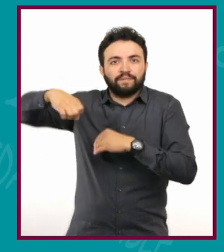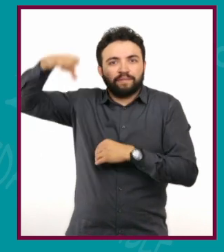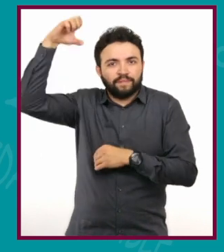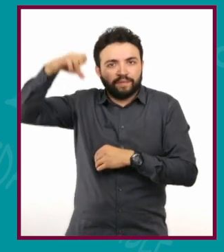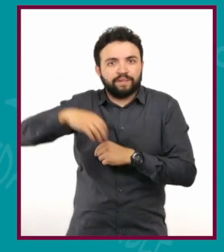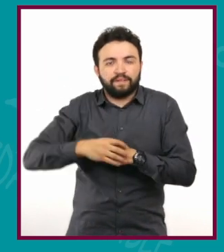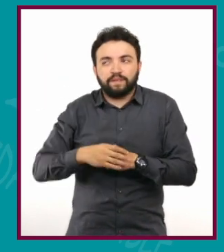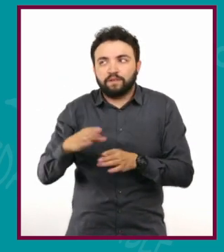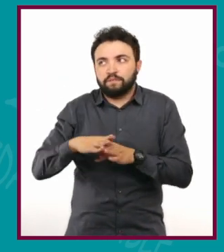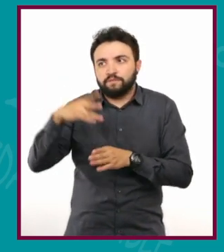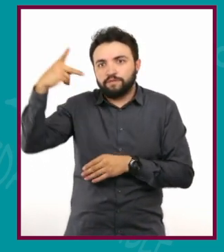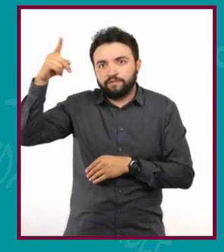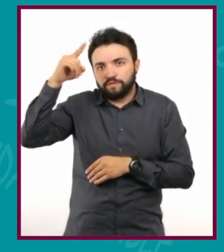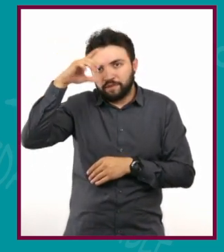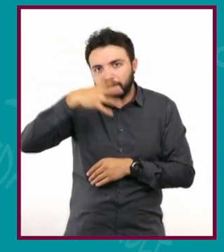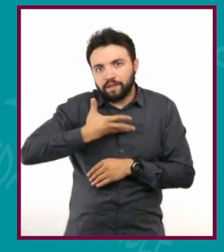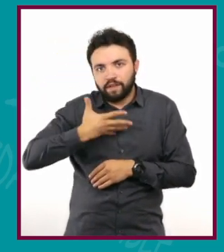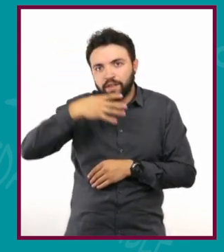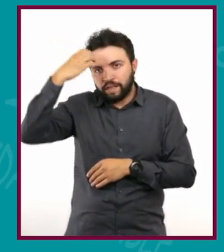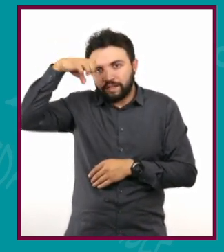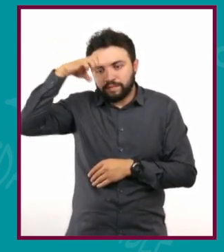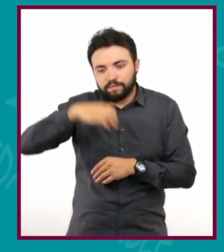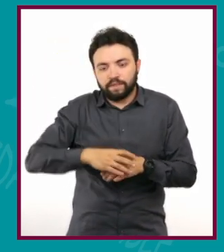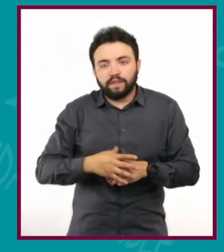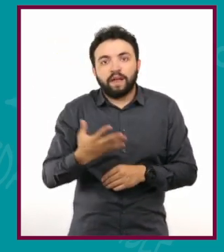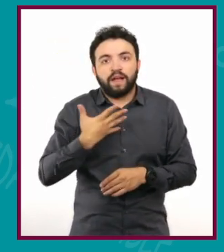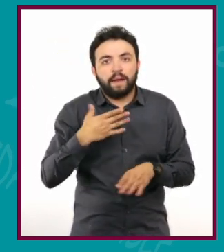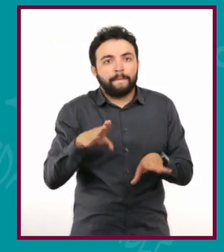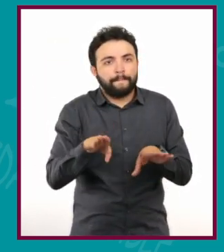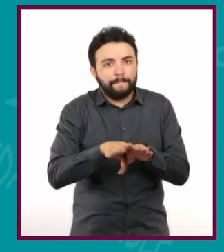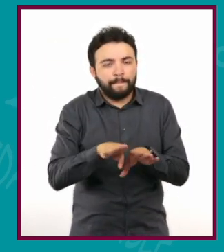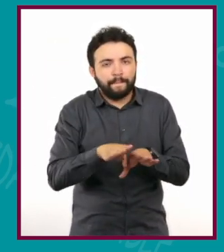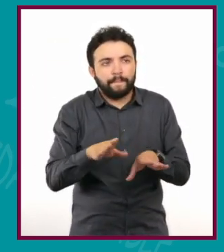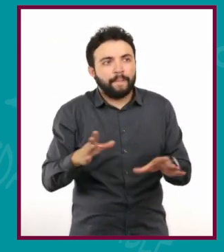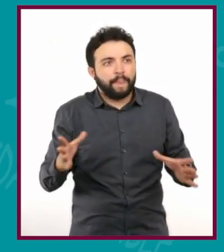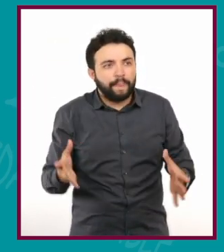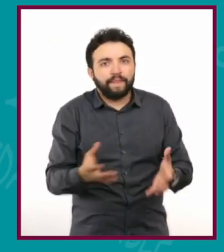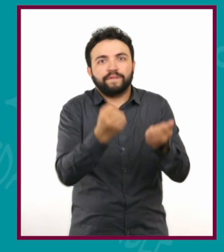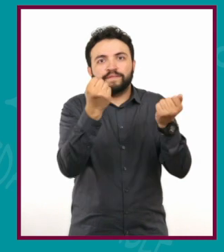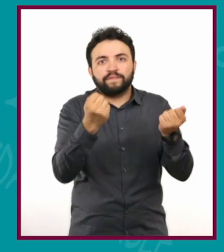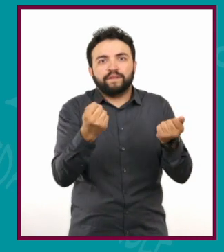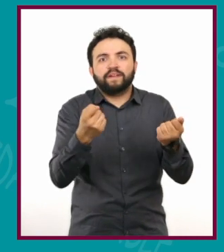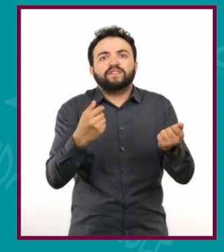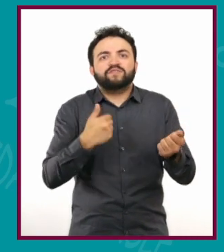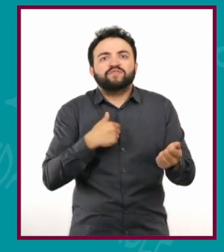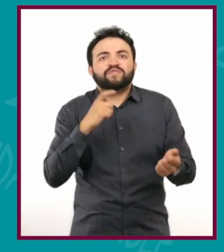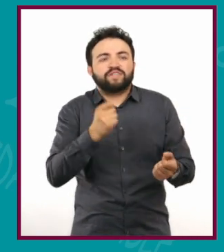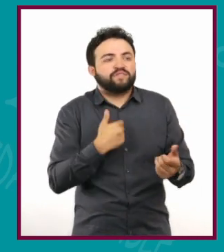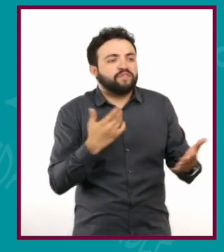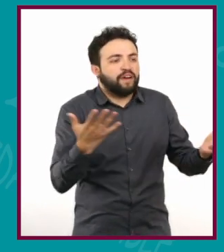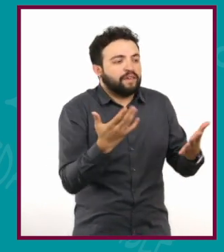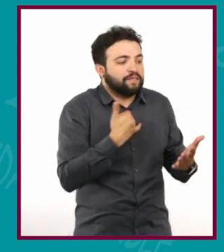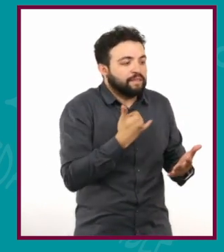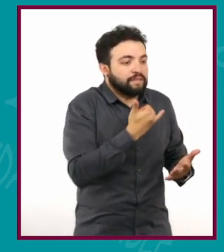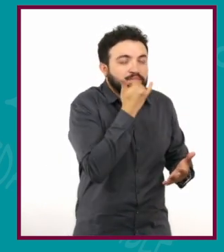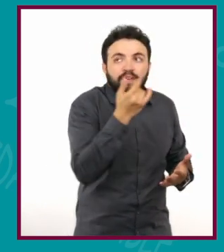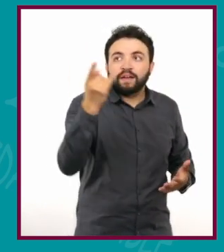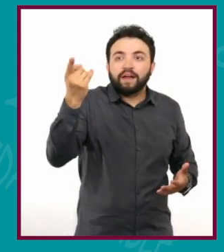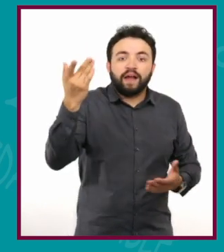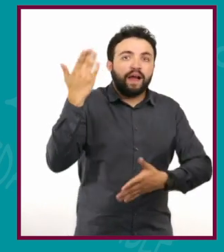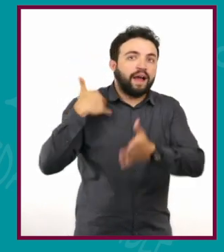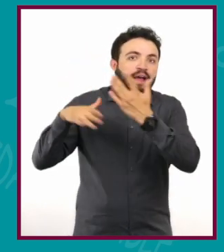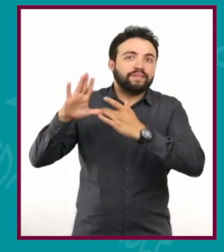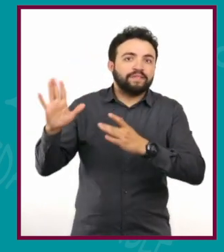que pues aprendemos de los mayores. Pues el seguir adelante. ¿Qué no hacer para no cometer algunos errores que ellos cometieron?